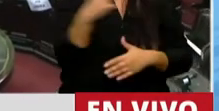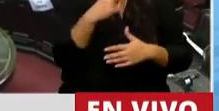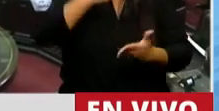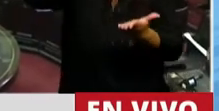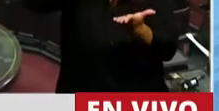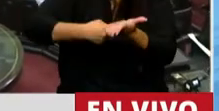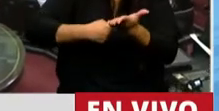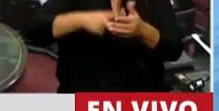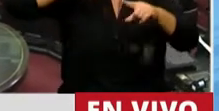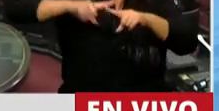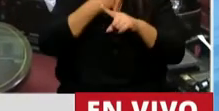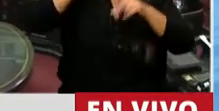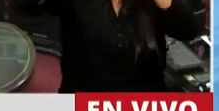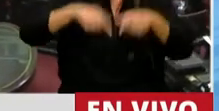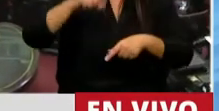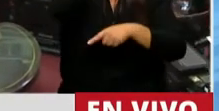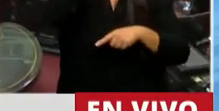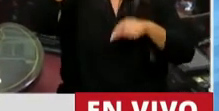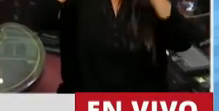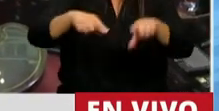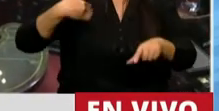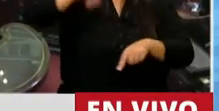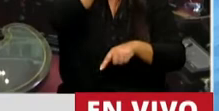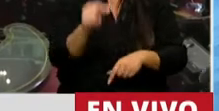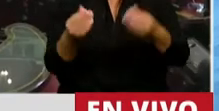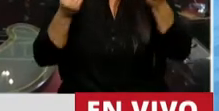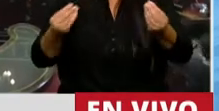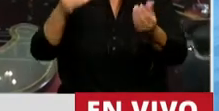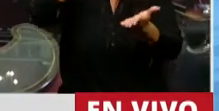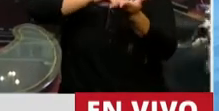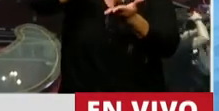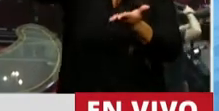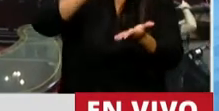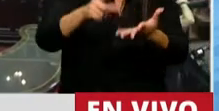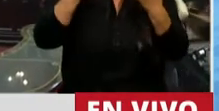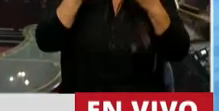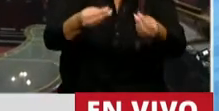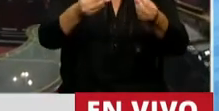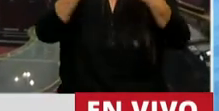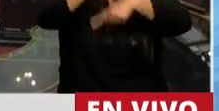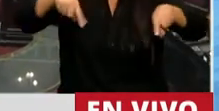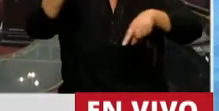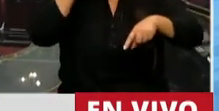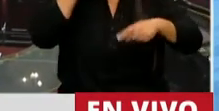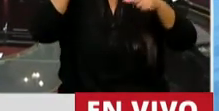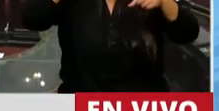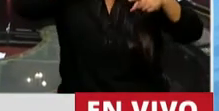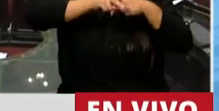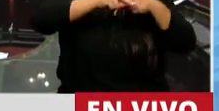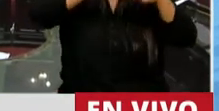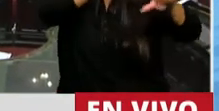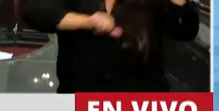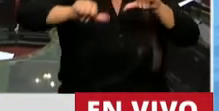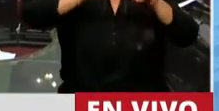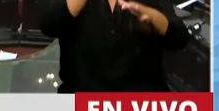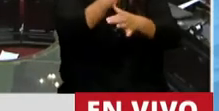estas fueran políticas de Estado para nuestro país. Porque la soberanía del conocimiento es una de las claves para